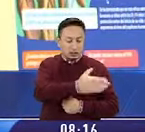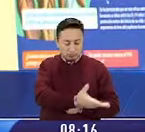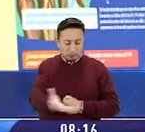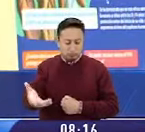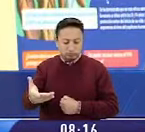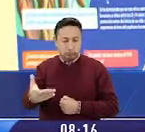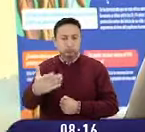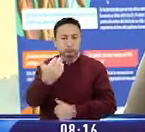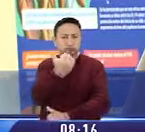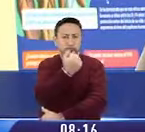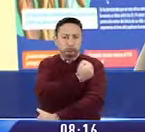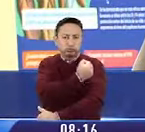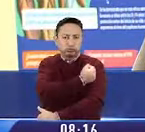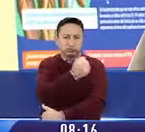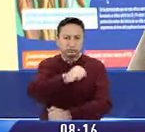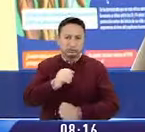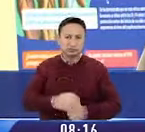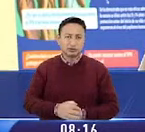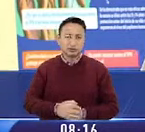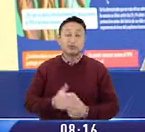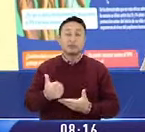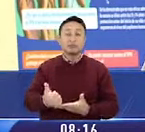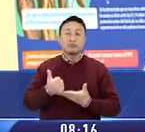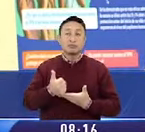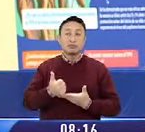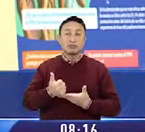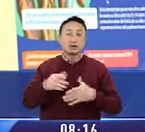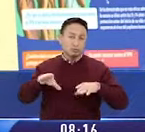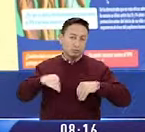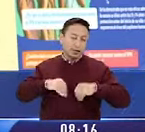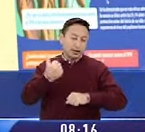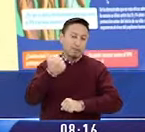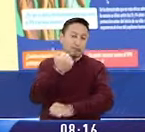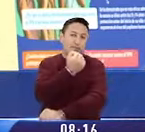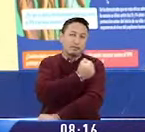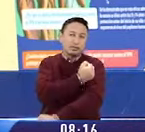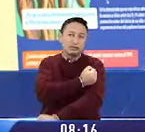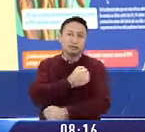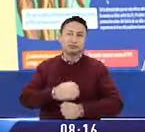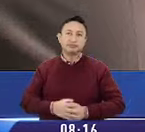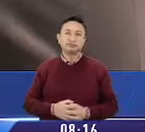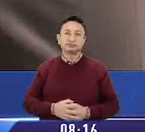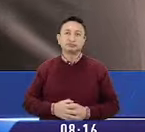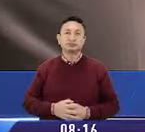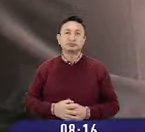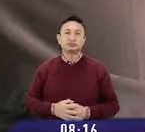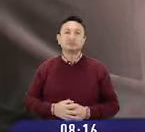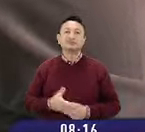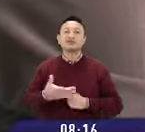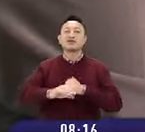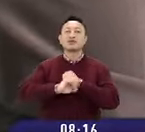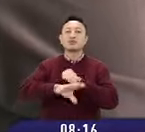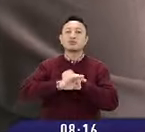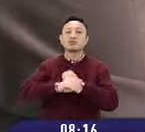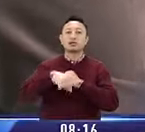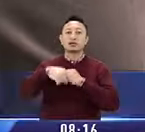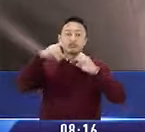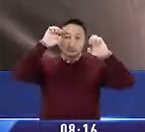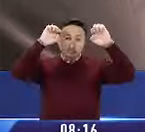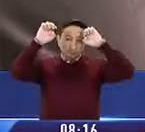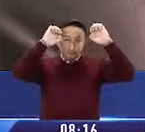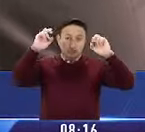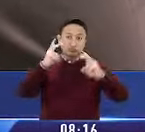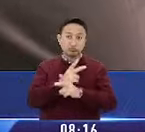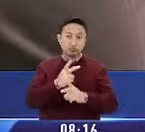los padres de familia, quienes han permitido que ellos acepten la vacuna de parte del Ministerio de Salud. La campaña es una estrategia para prevenir